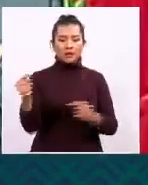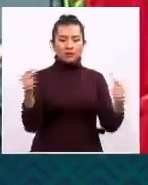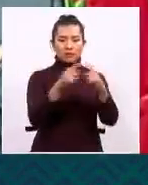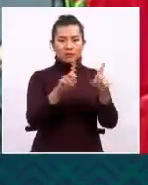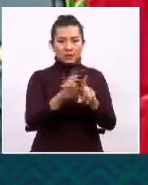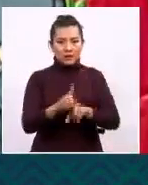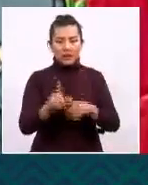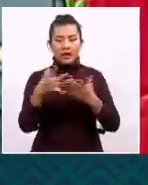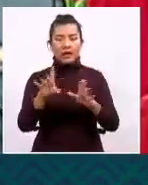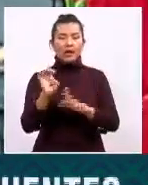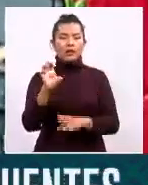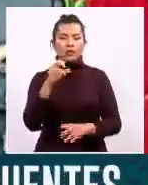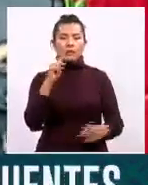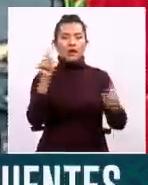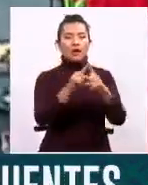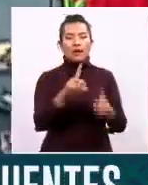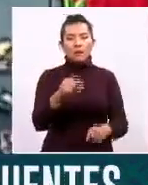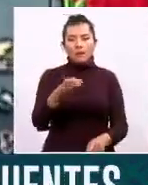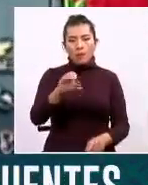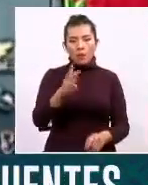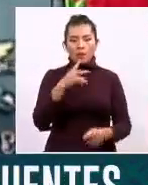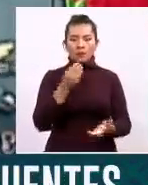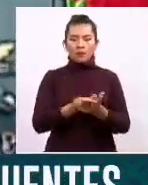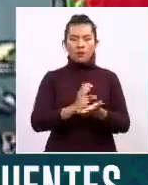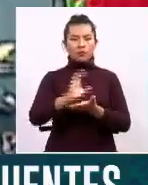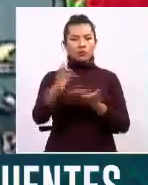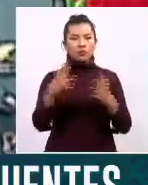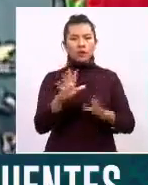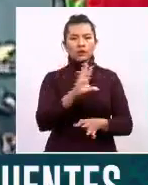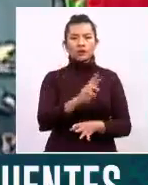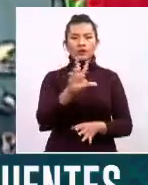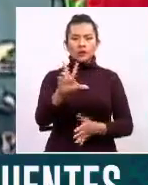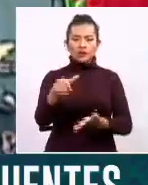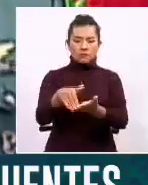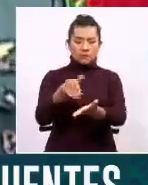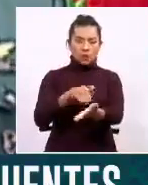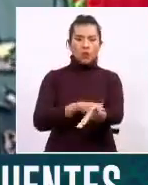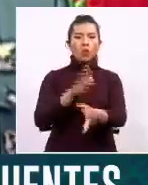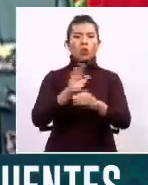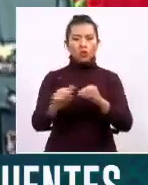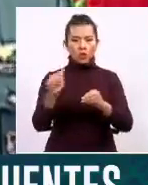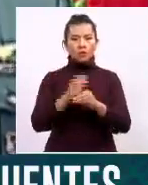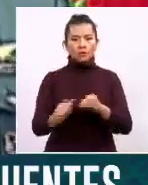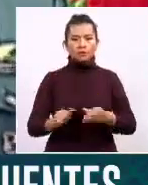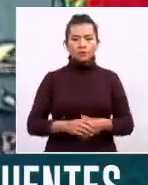Escoma-Pacobamba por un monto de $63 millones.